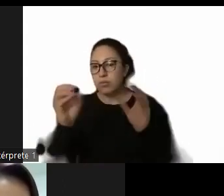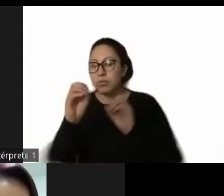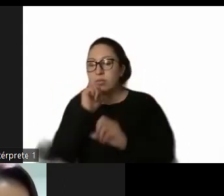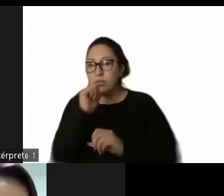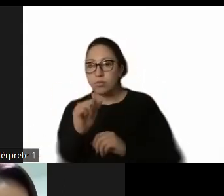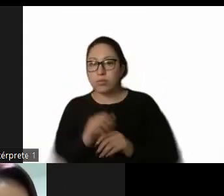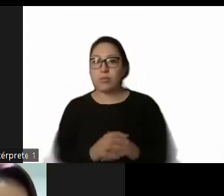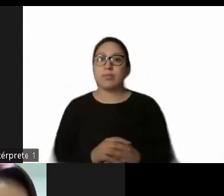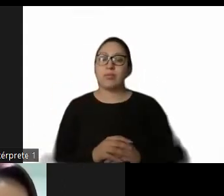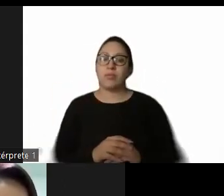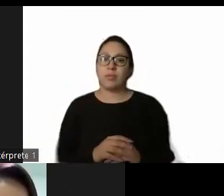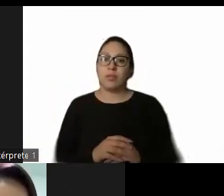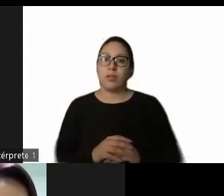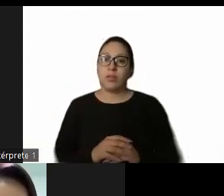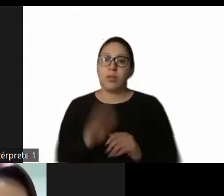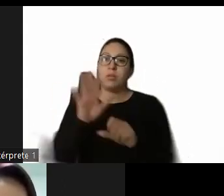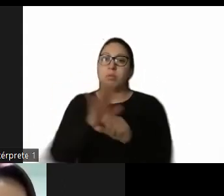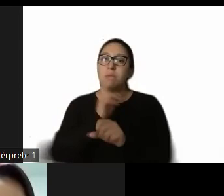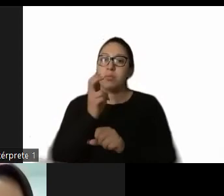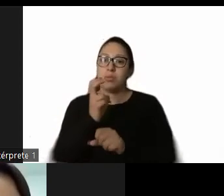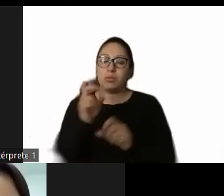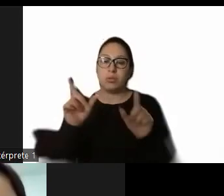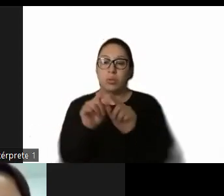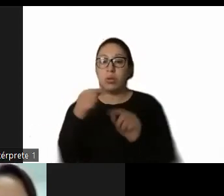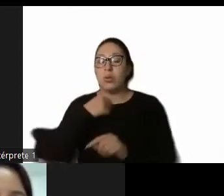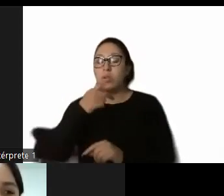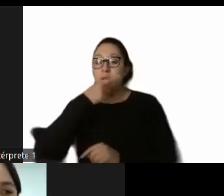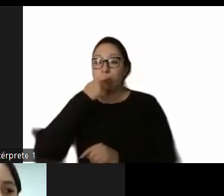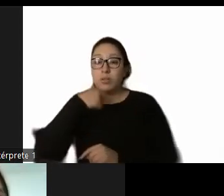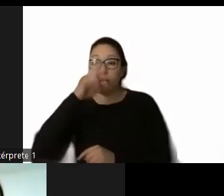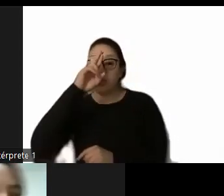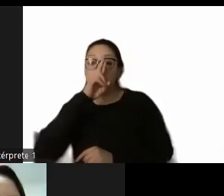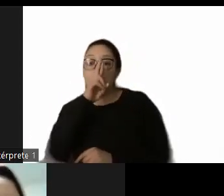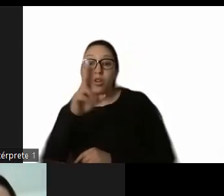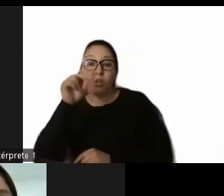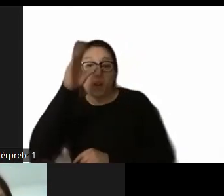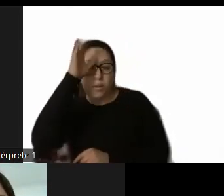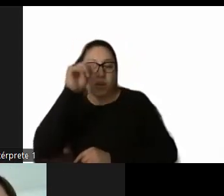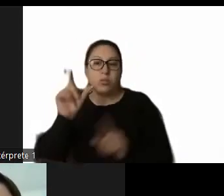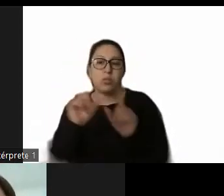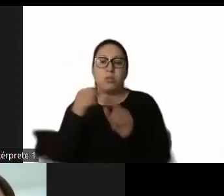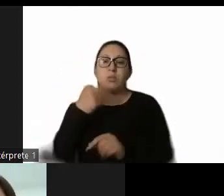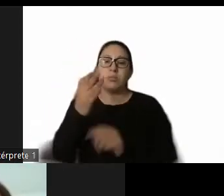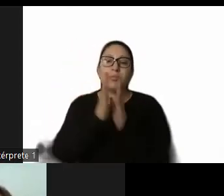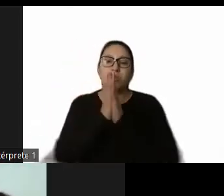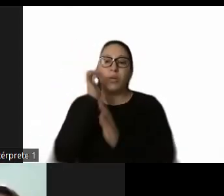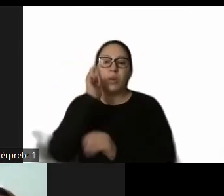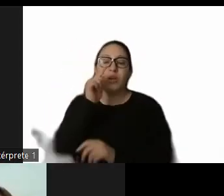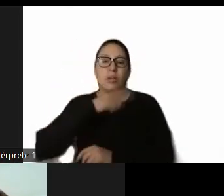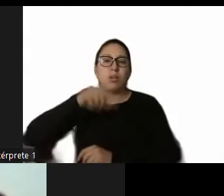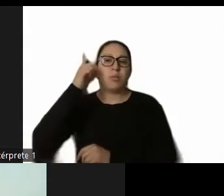mi posición sería, más que votar en contra, de verdad, yo quisiera hacerlo de forma responsable, pues retirarlo del orden del